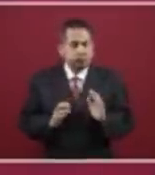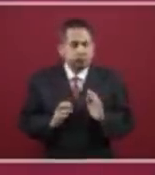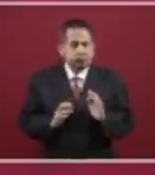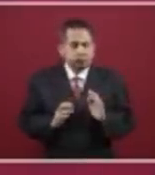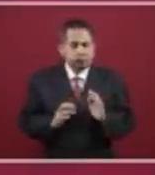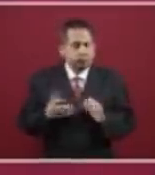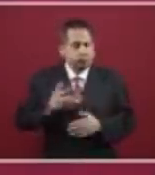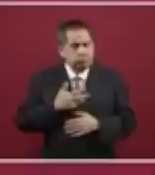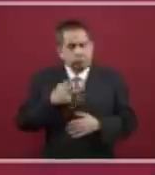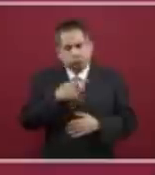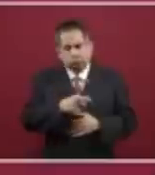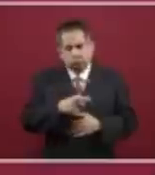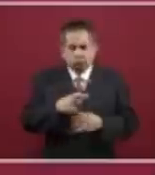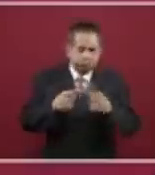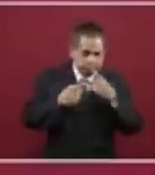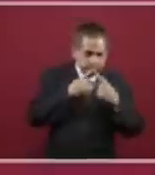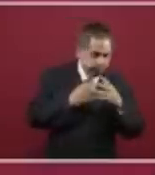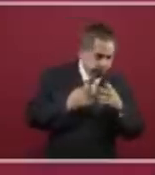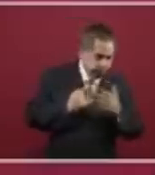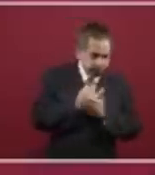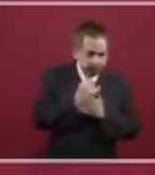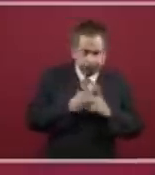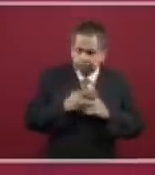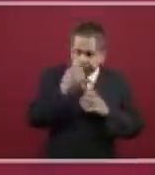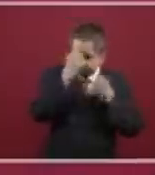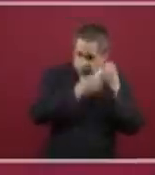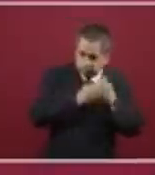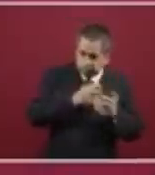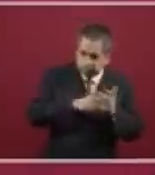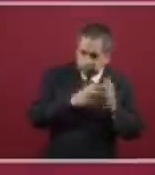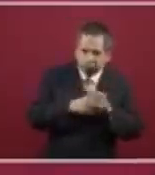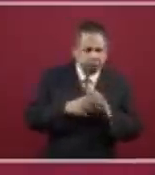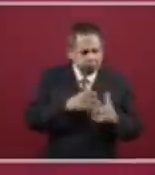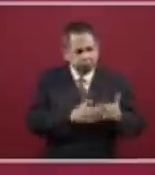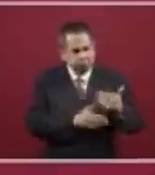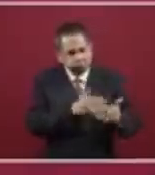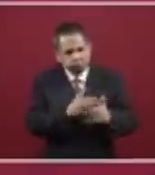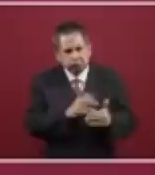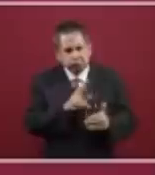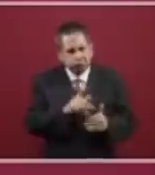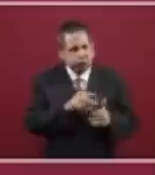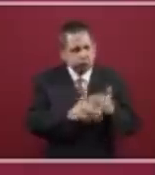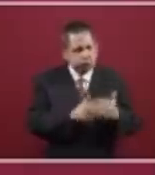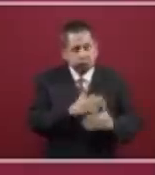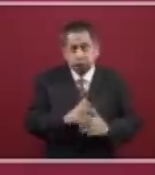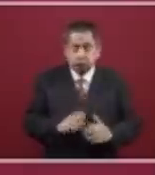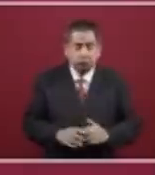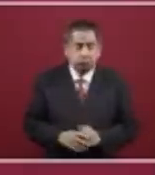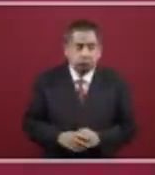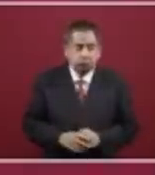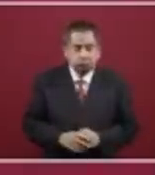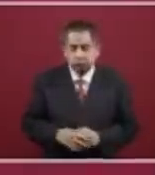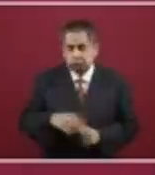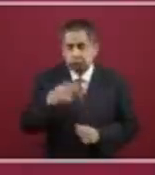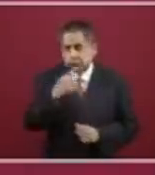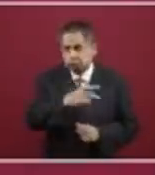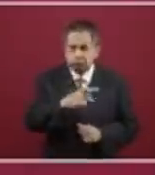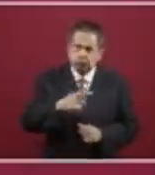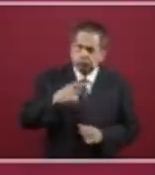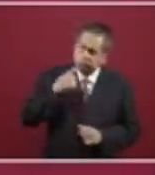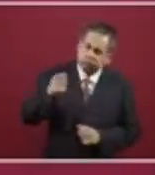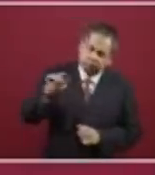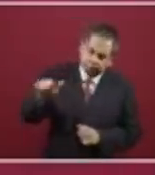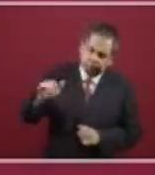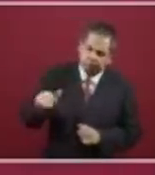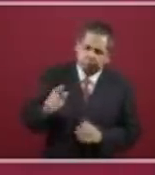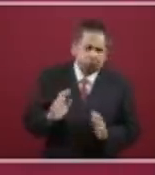tienen hasta dictámenes, han ido avanzando. Ha sido su demanda